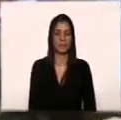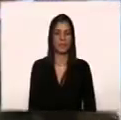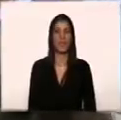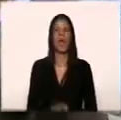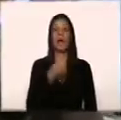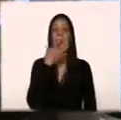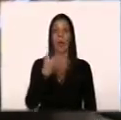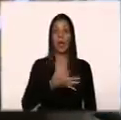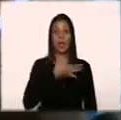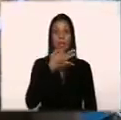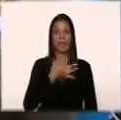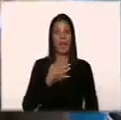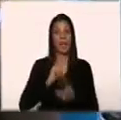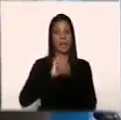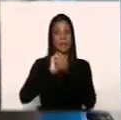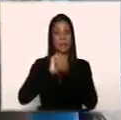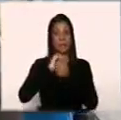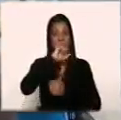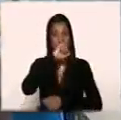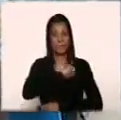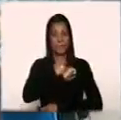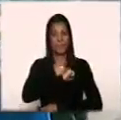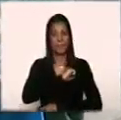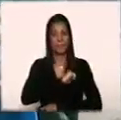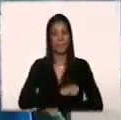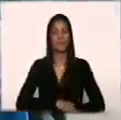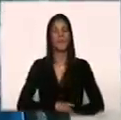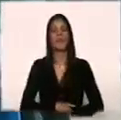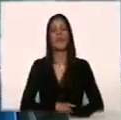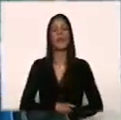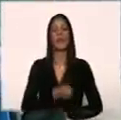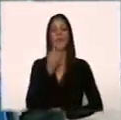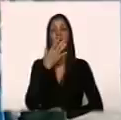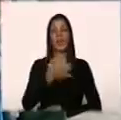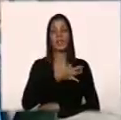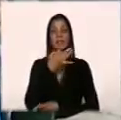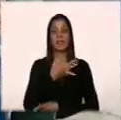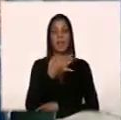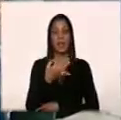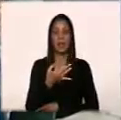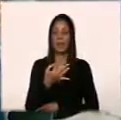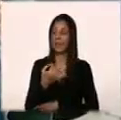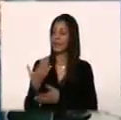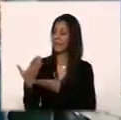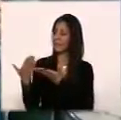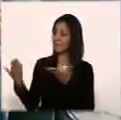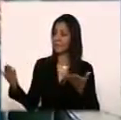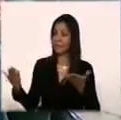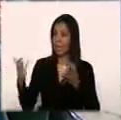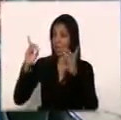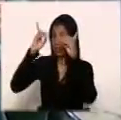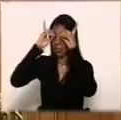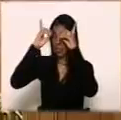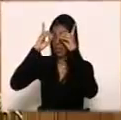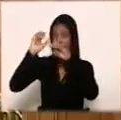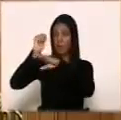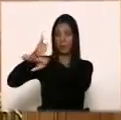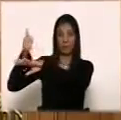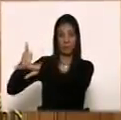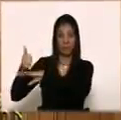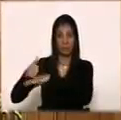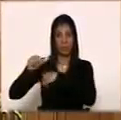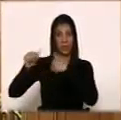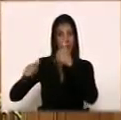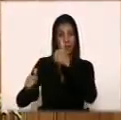Buenas tardes, camaradas. Buenas tardes, ciudadana junta directiva. Buenas tardes,